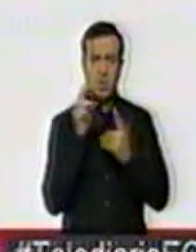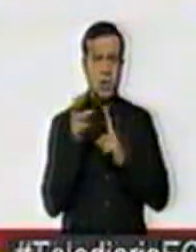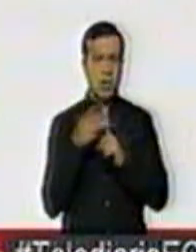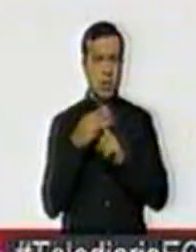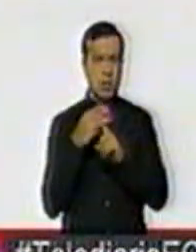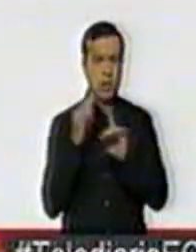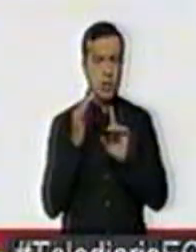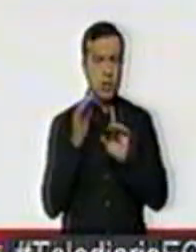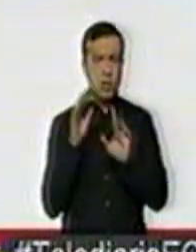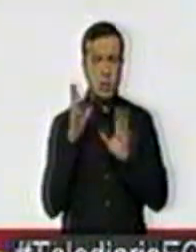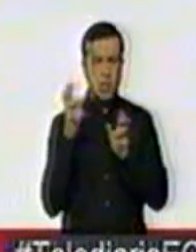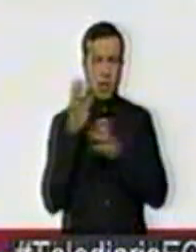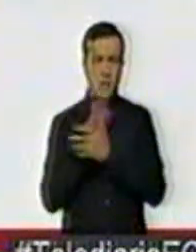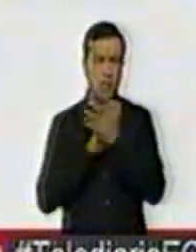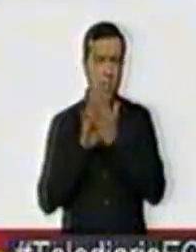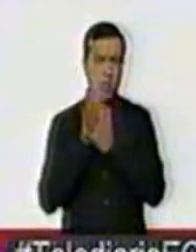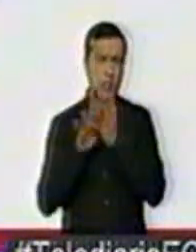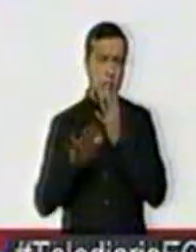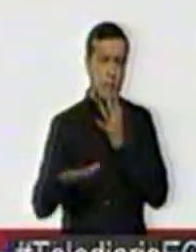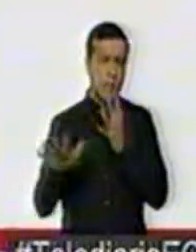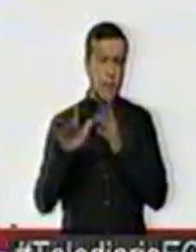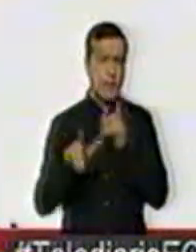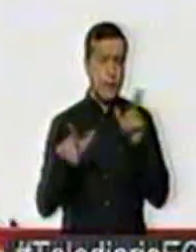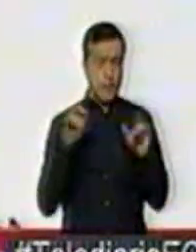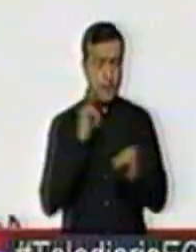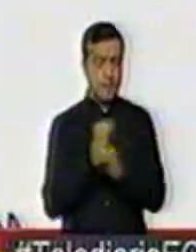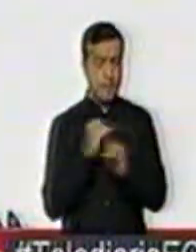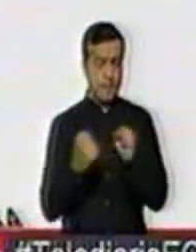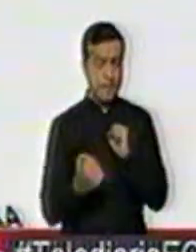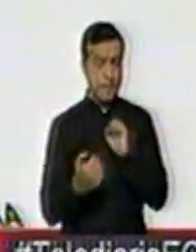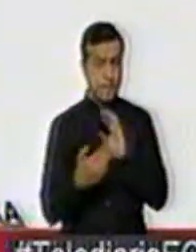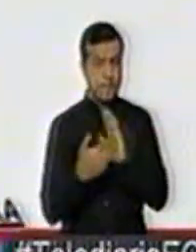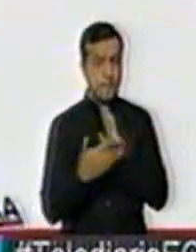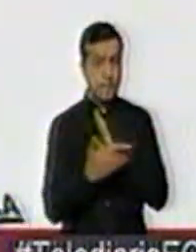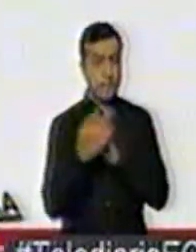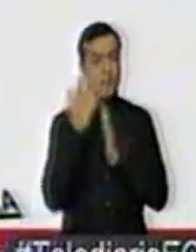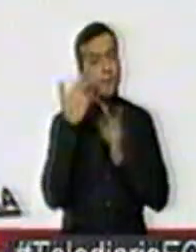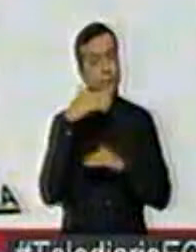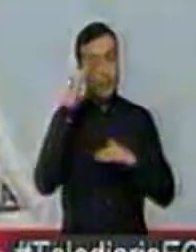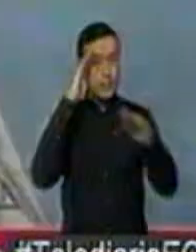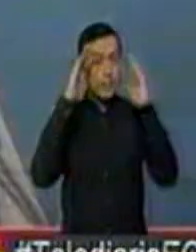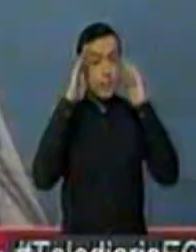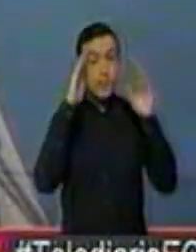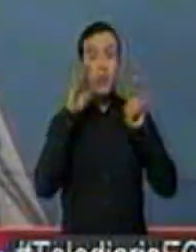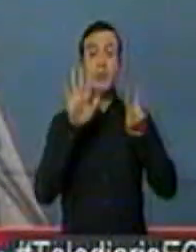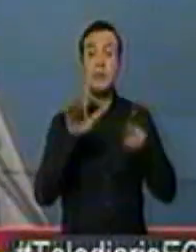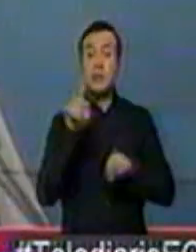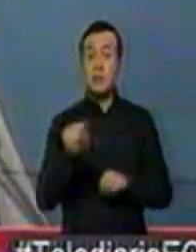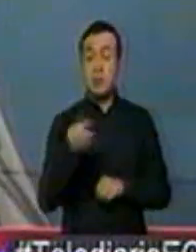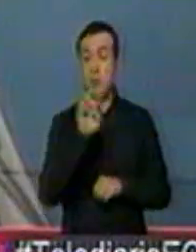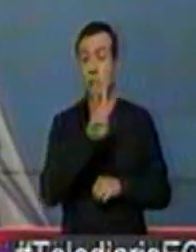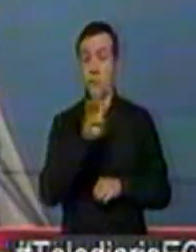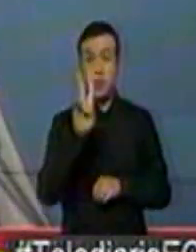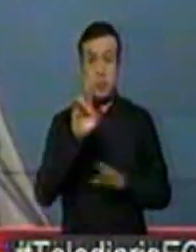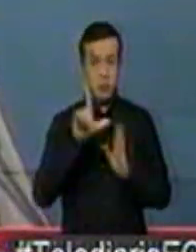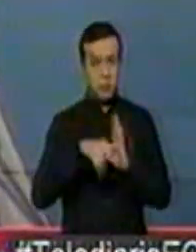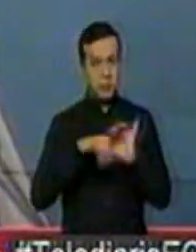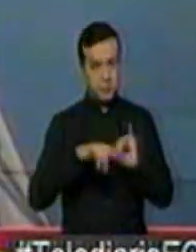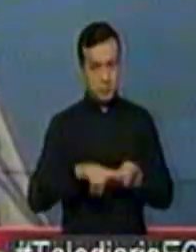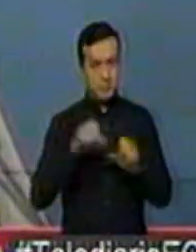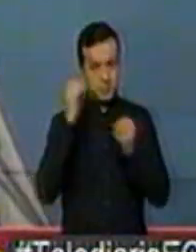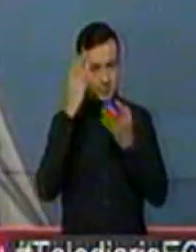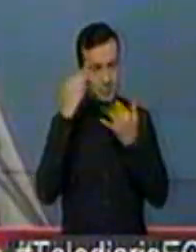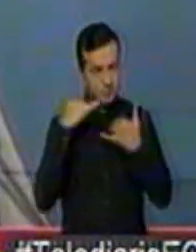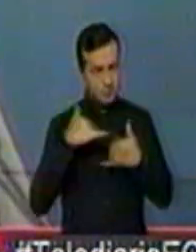que buscan desestabilizar a las instituciones ya con esto nos despedimos amigos son las 7 y 42 minutos enseguida viene carla